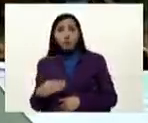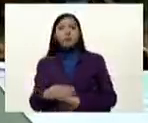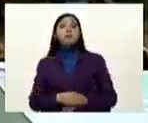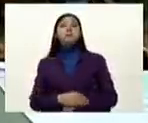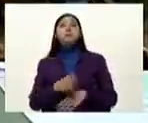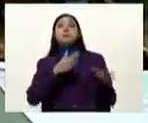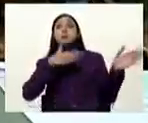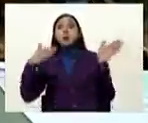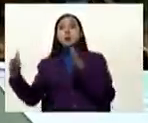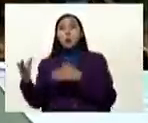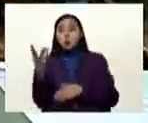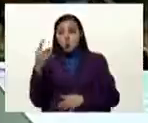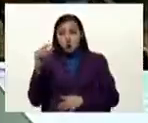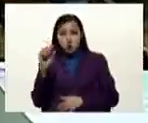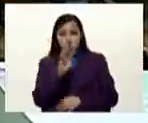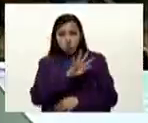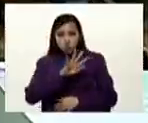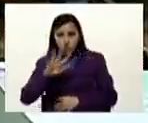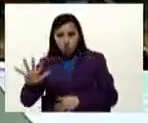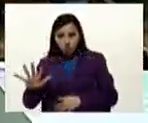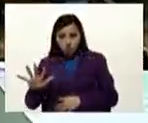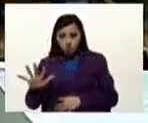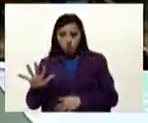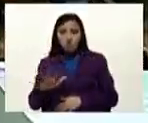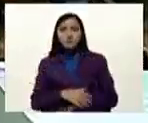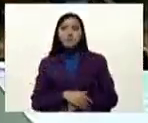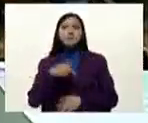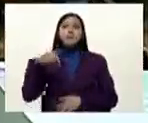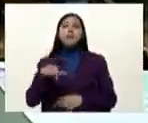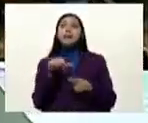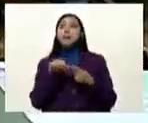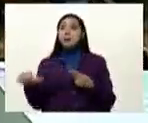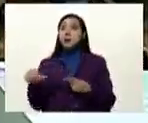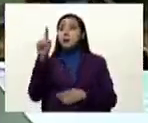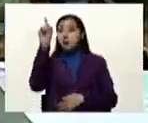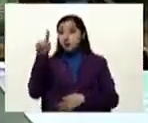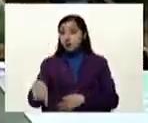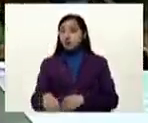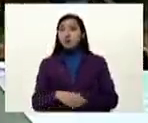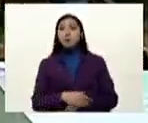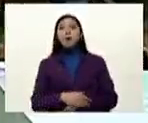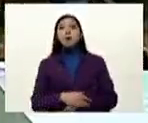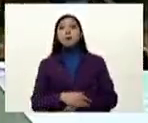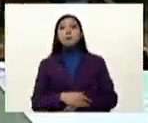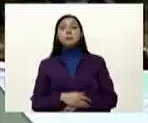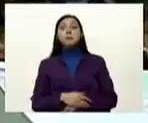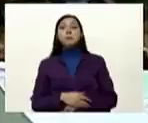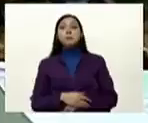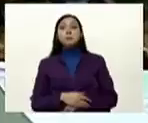tropical número 55. Esta semana también tuvimos la represión